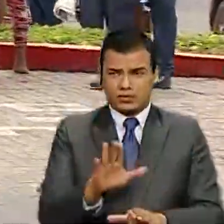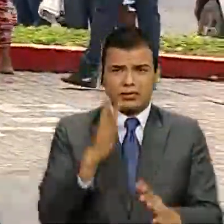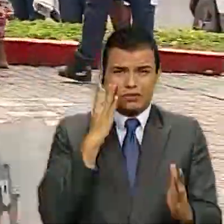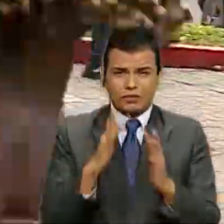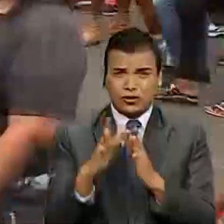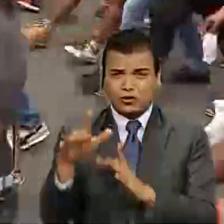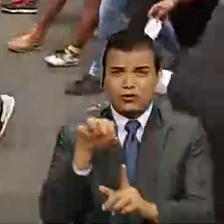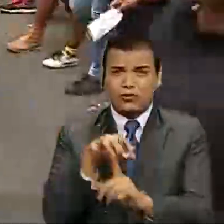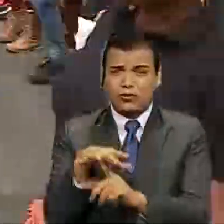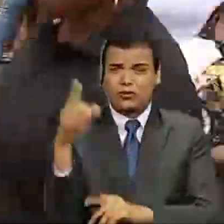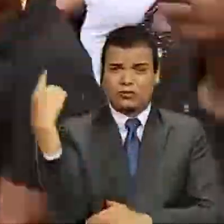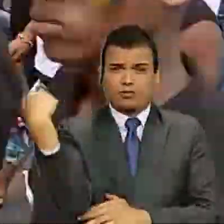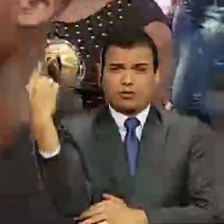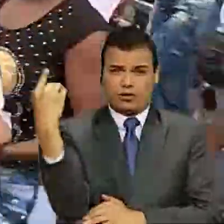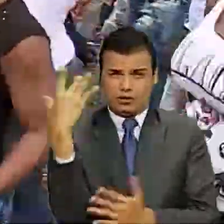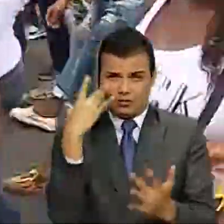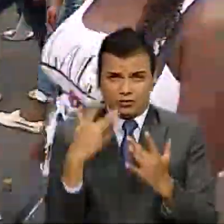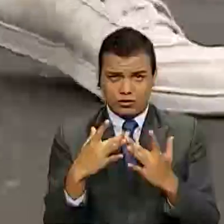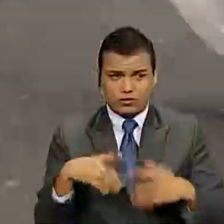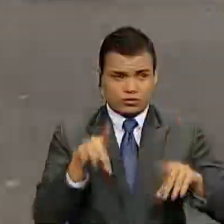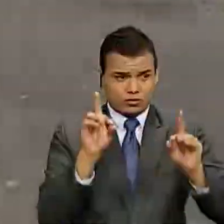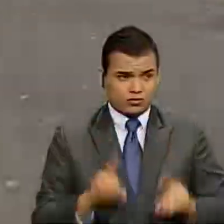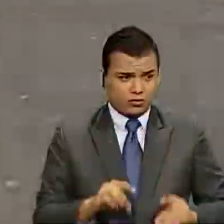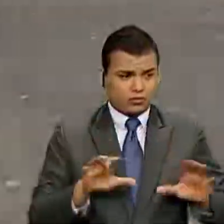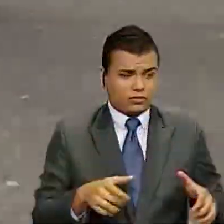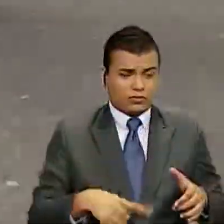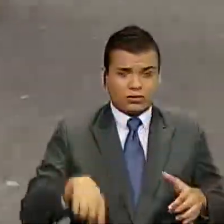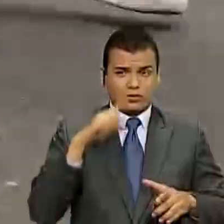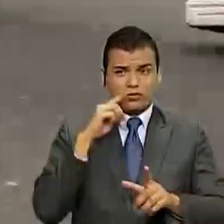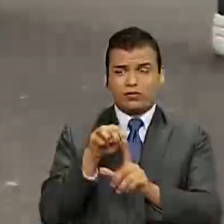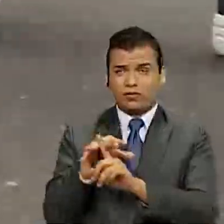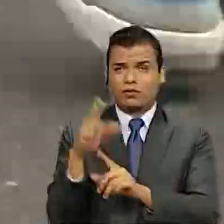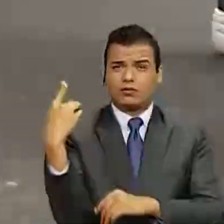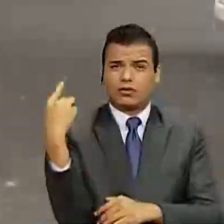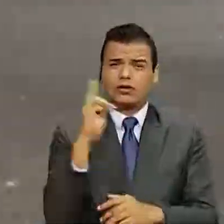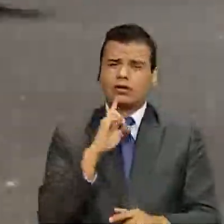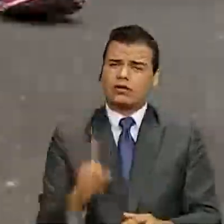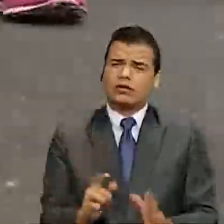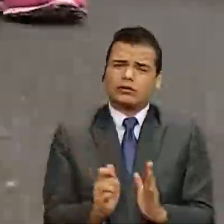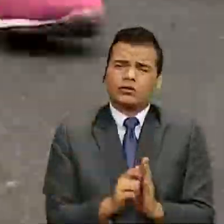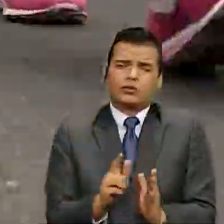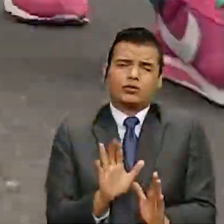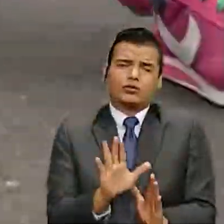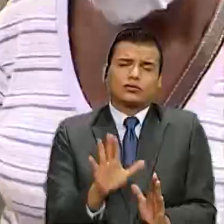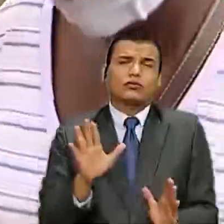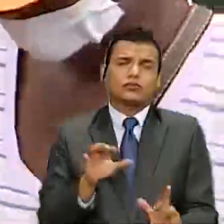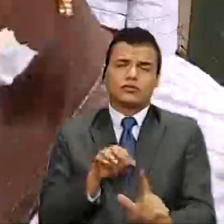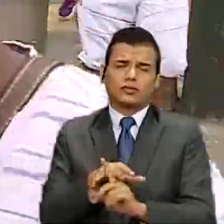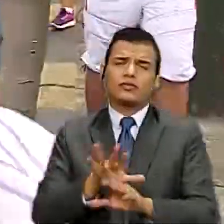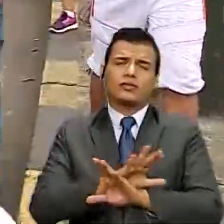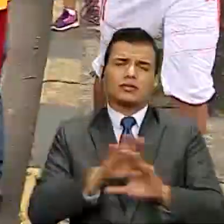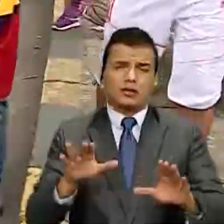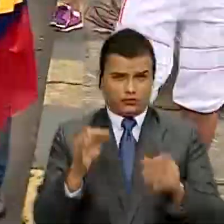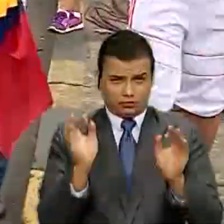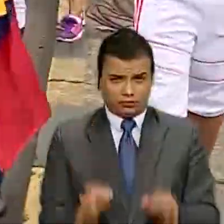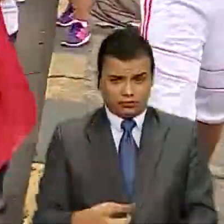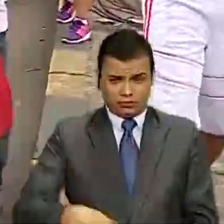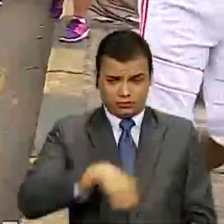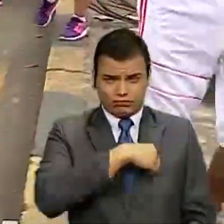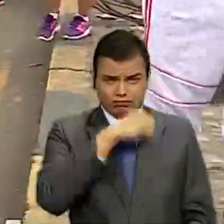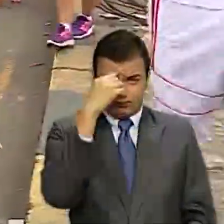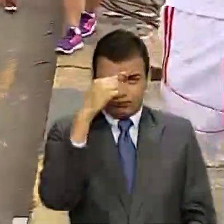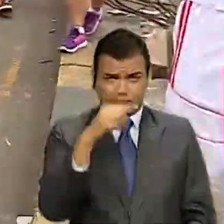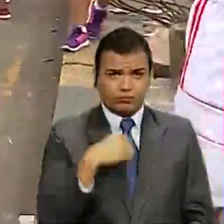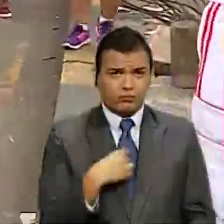político, aunque no sea una decisión de sus organizadores politizarlo. Además, los transportadores insisten en que no están dispuestos a permitir que